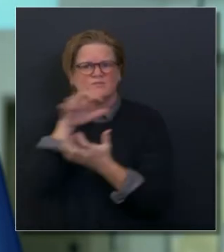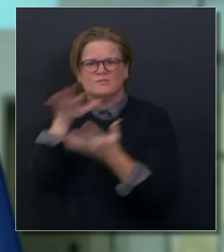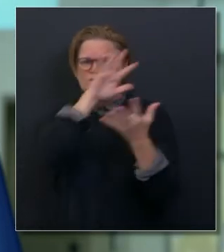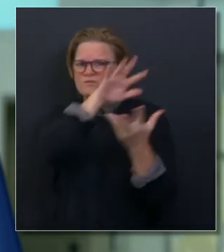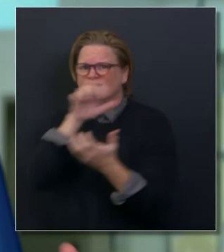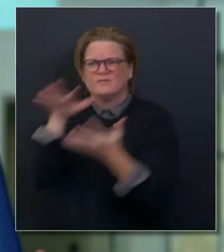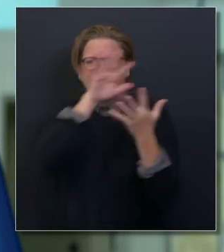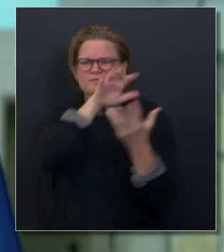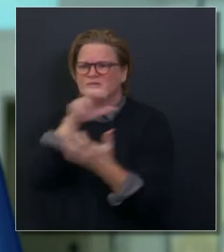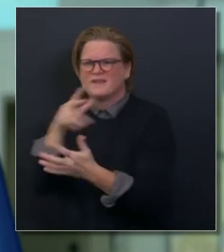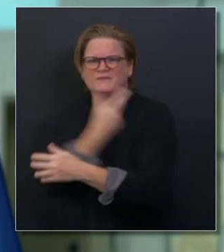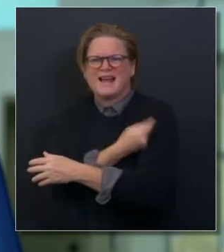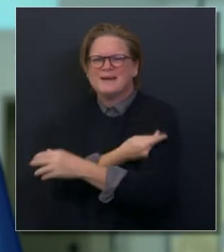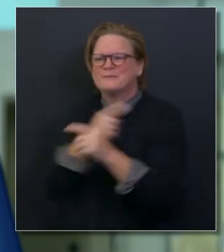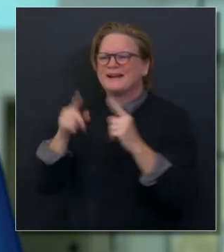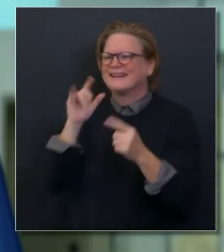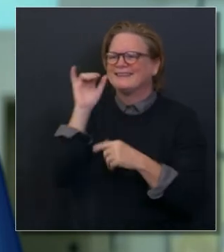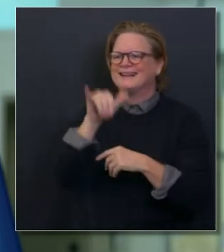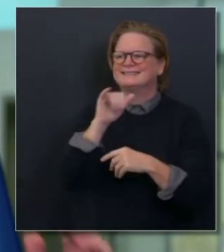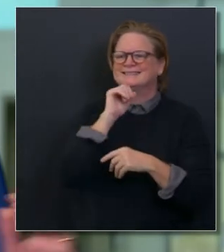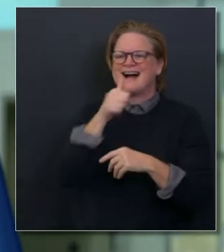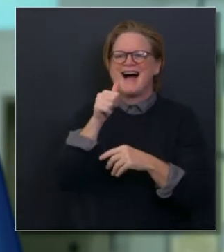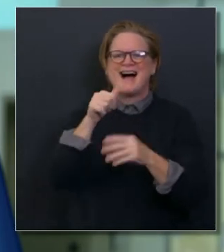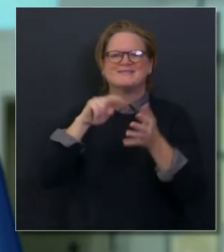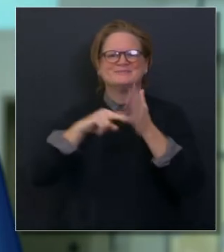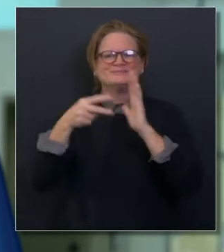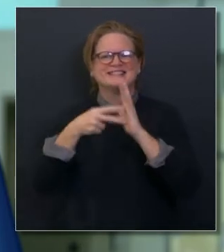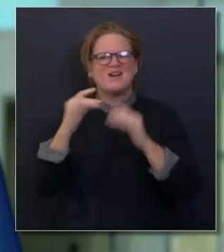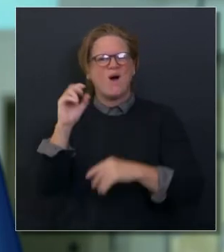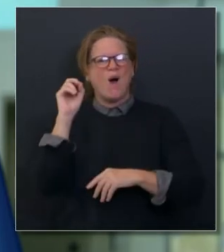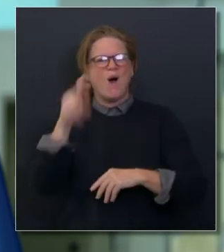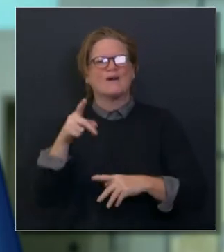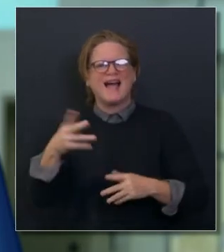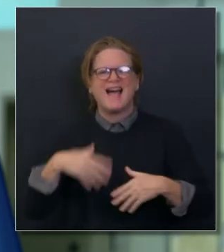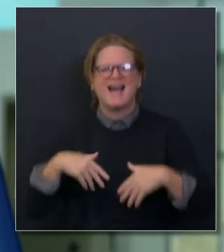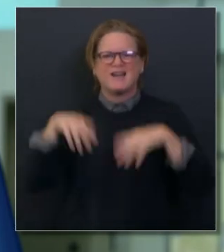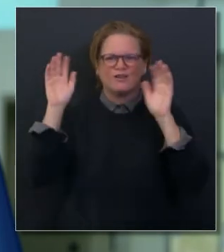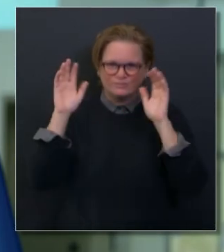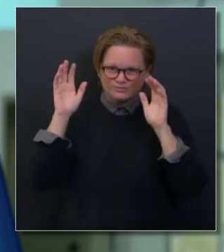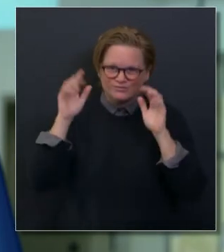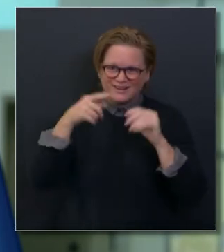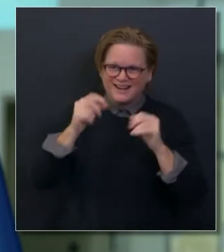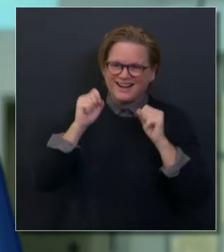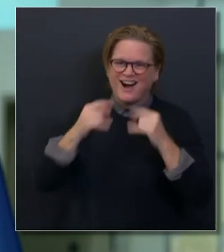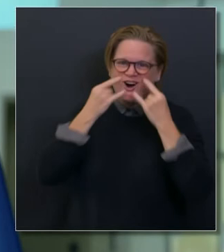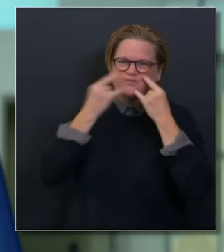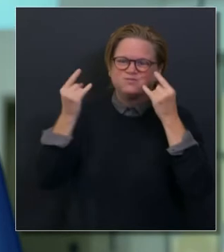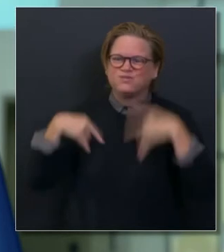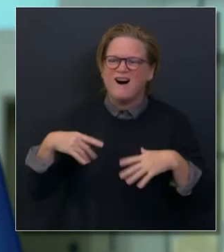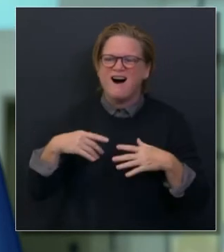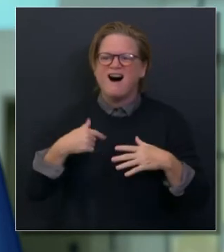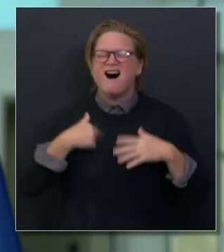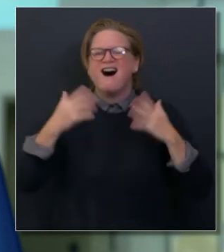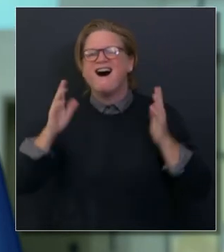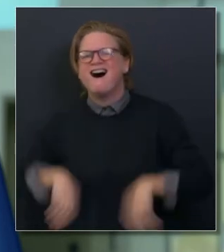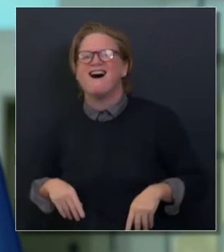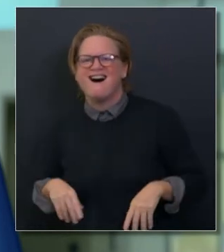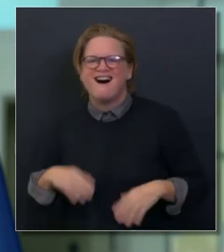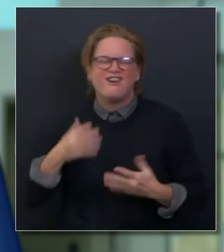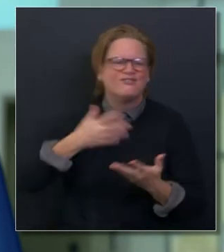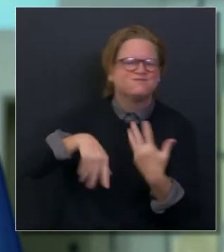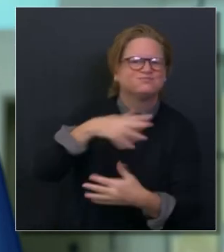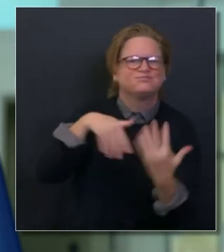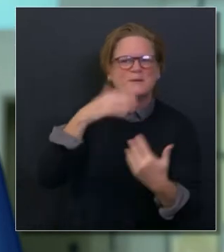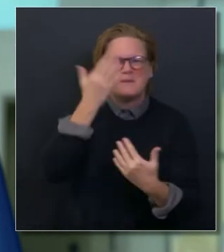Y no quiero que la gente piense, ya llegaron las vacunas, ya voy a salir a la calle o voy a regresar al trabajo sin la vacuna,